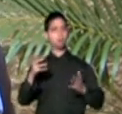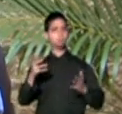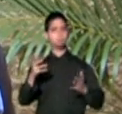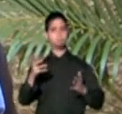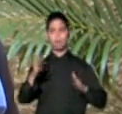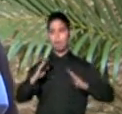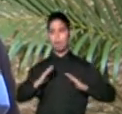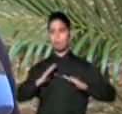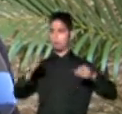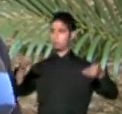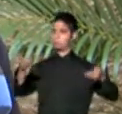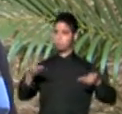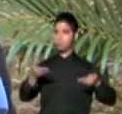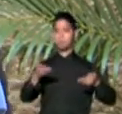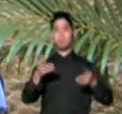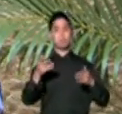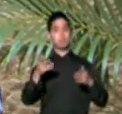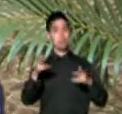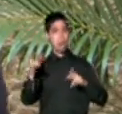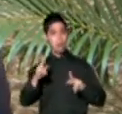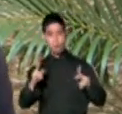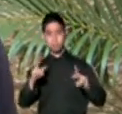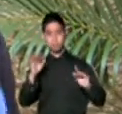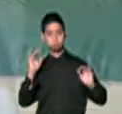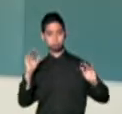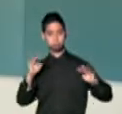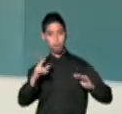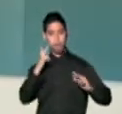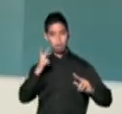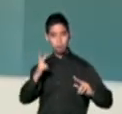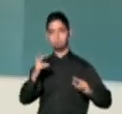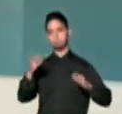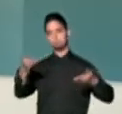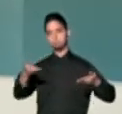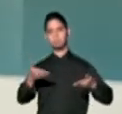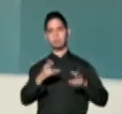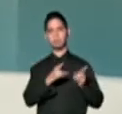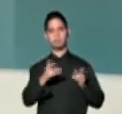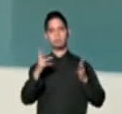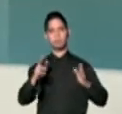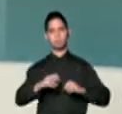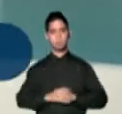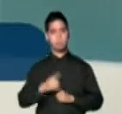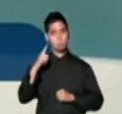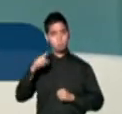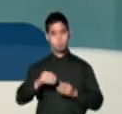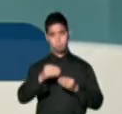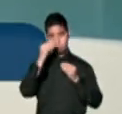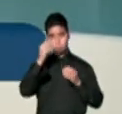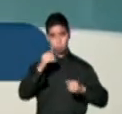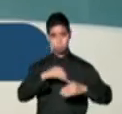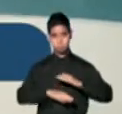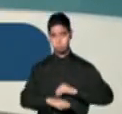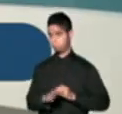los atletas y para recibir a los miles de visitantes que año tras año nos visitan. Para ver estas y otras noticias, visita nuestra página